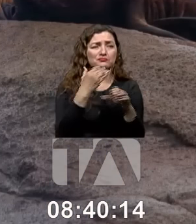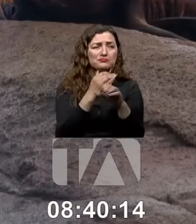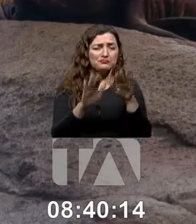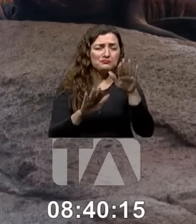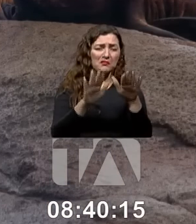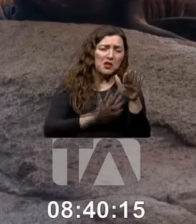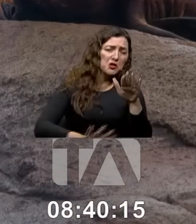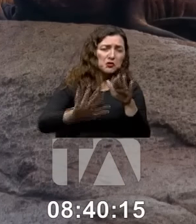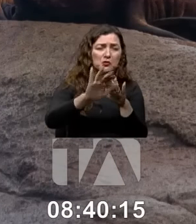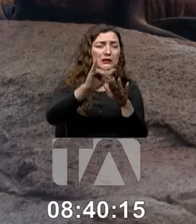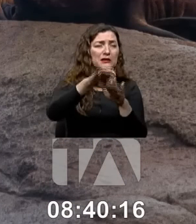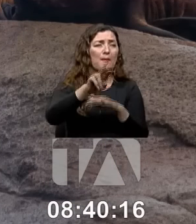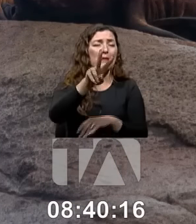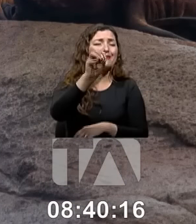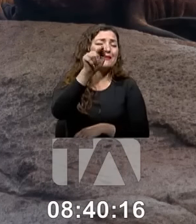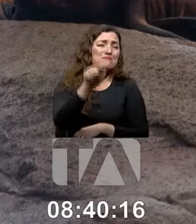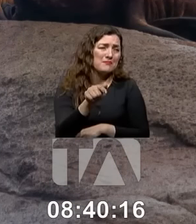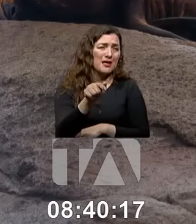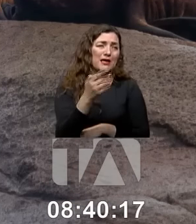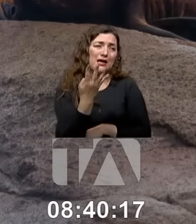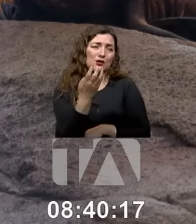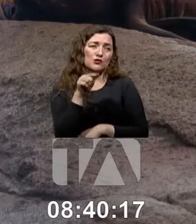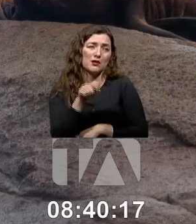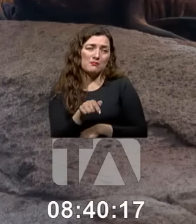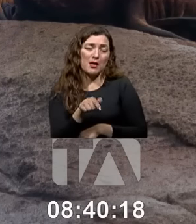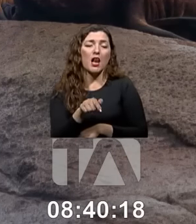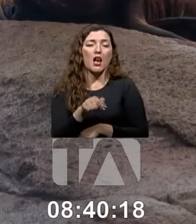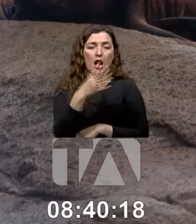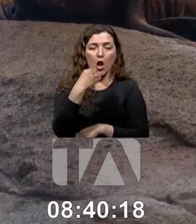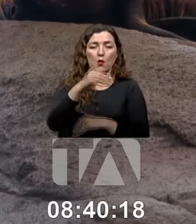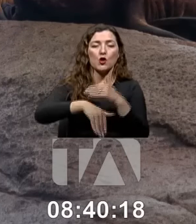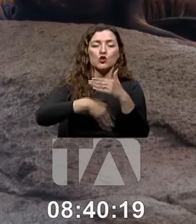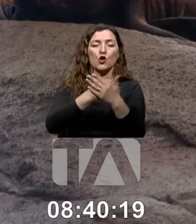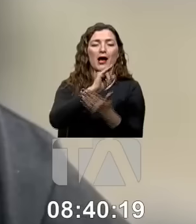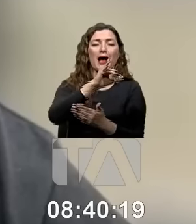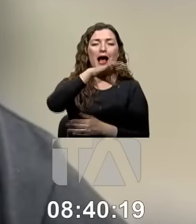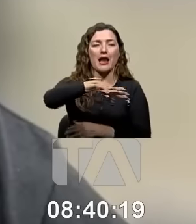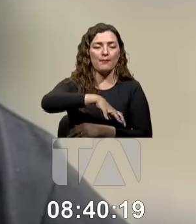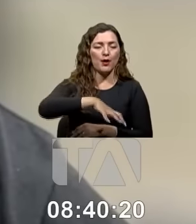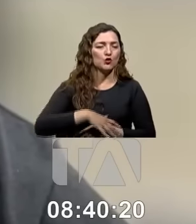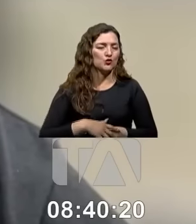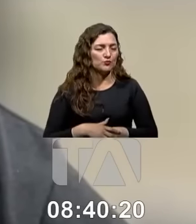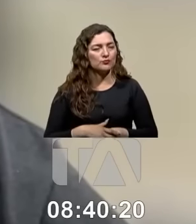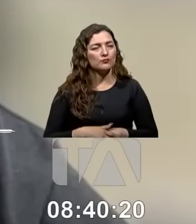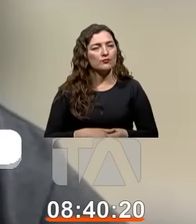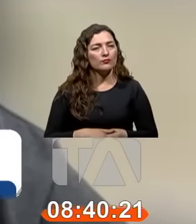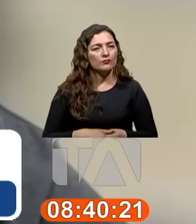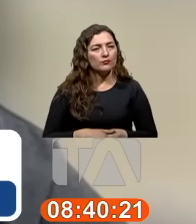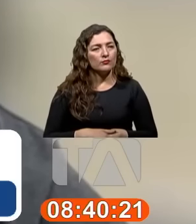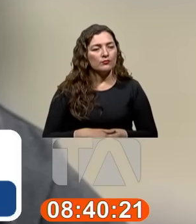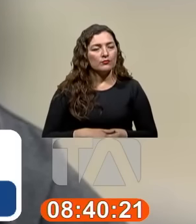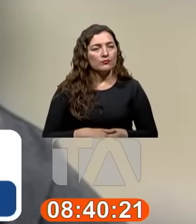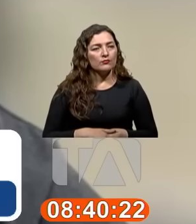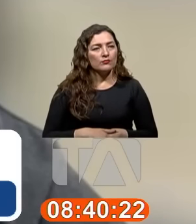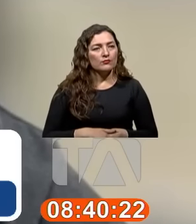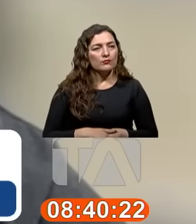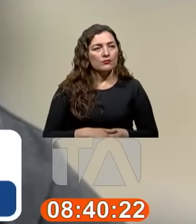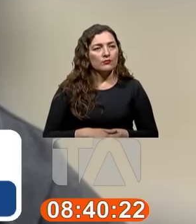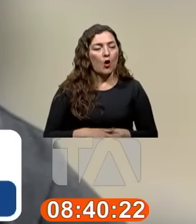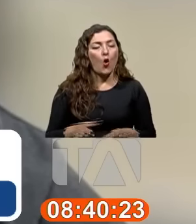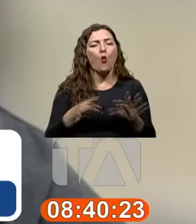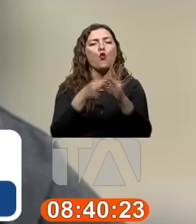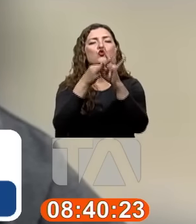población de 20.000 lobos marinos y 14.000 lobos finos en todas las Galápagos. Es por eso que la Unión Internacional de la Conservación